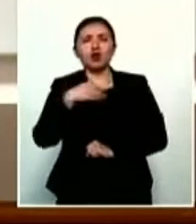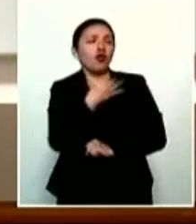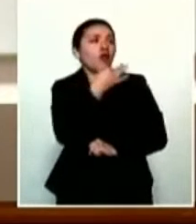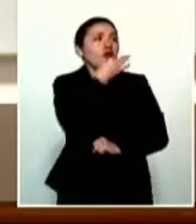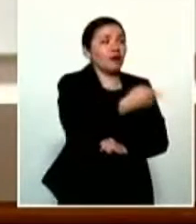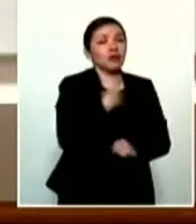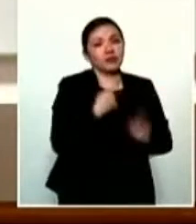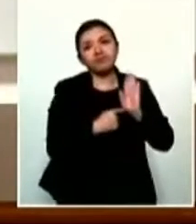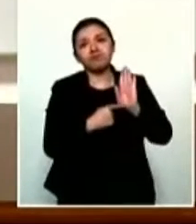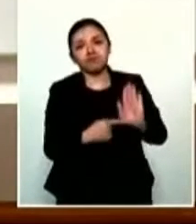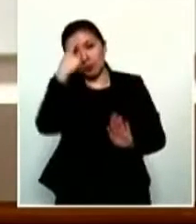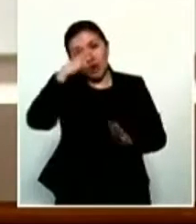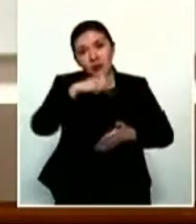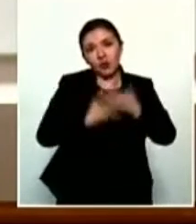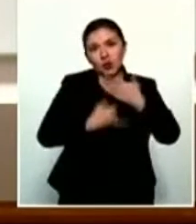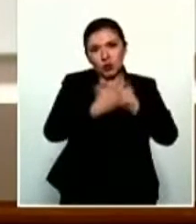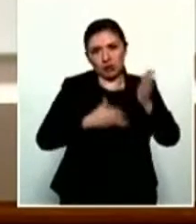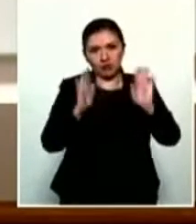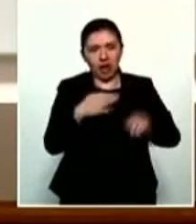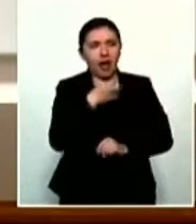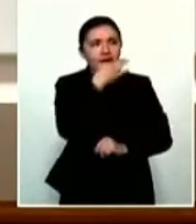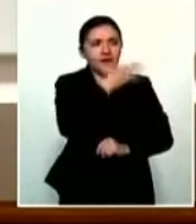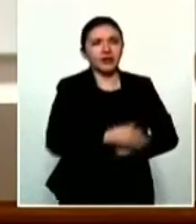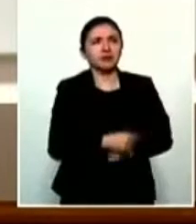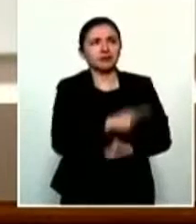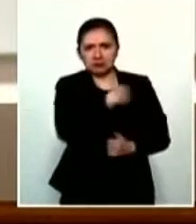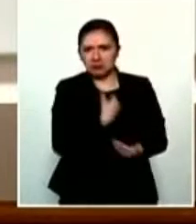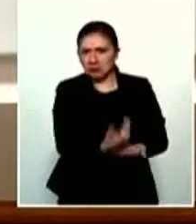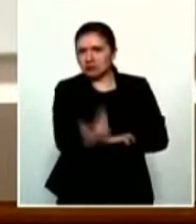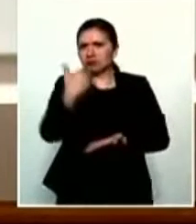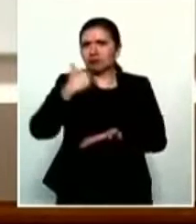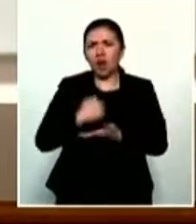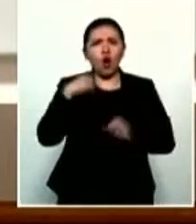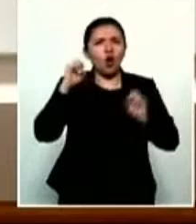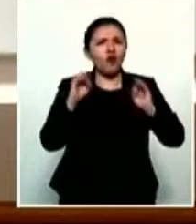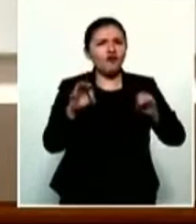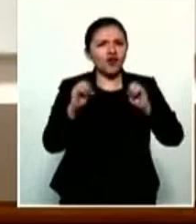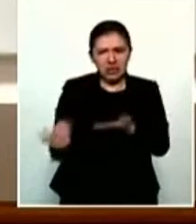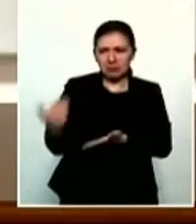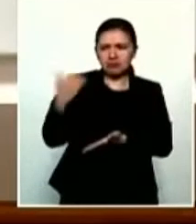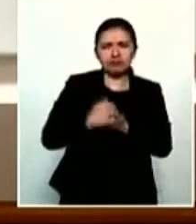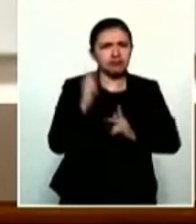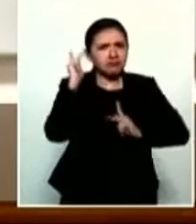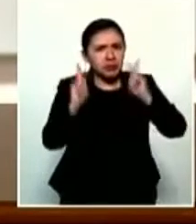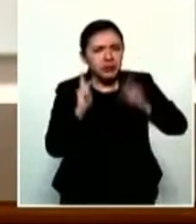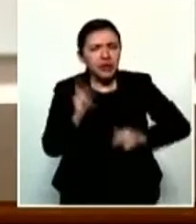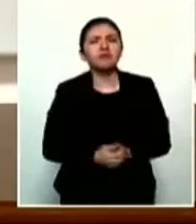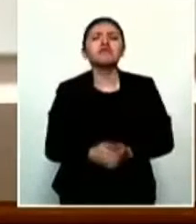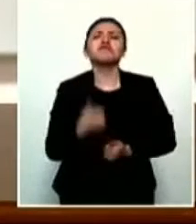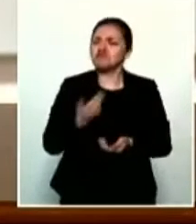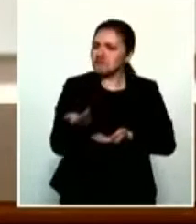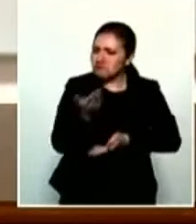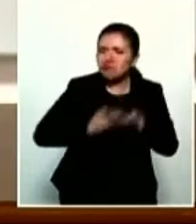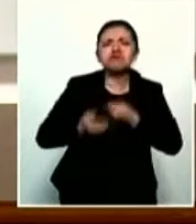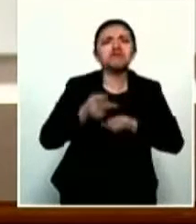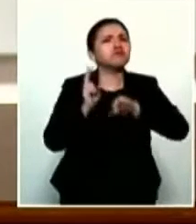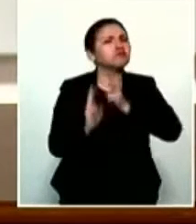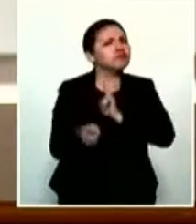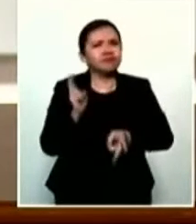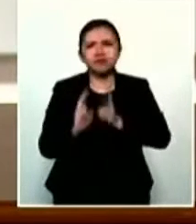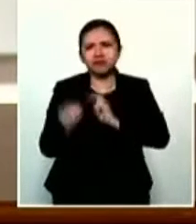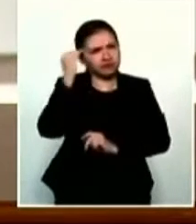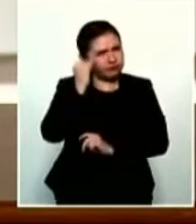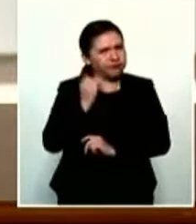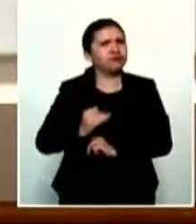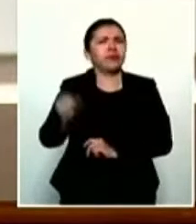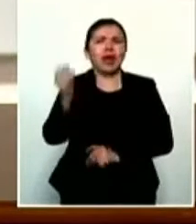el proyecto. Me fue a ver a mi oficina y estuvimos platicando un